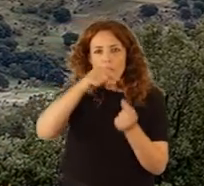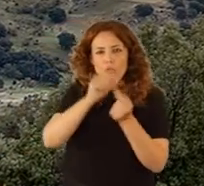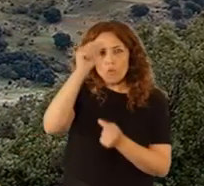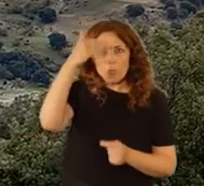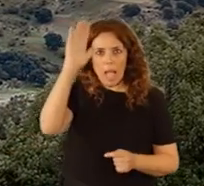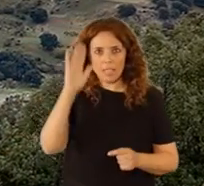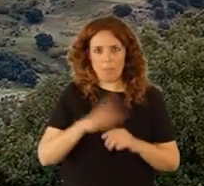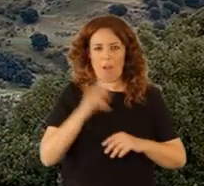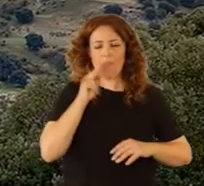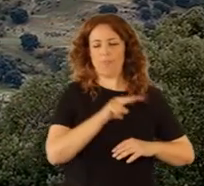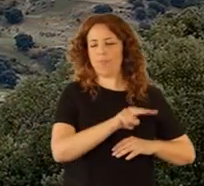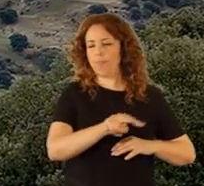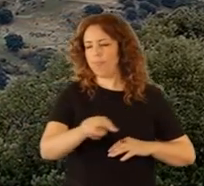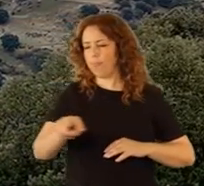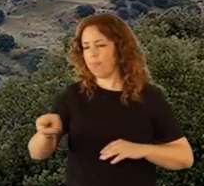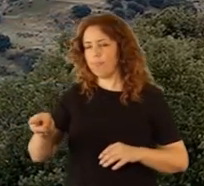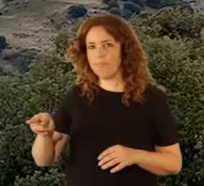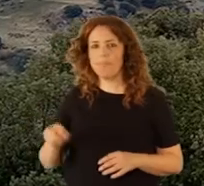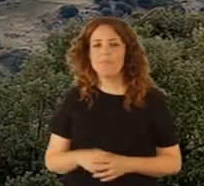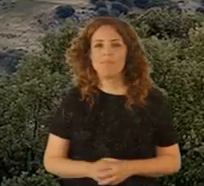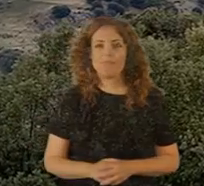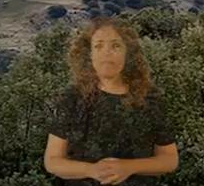Met para vigilar su